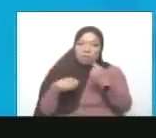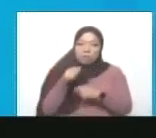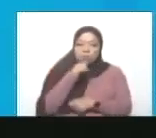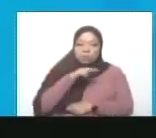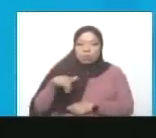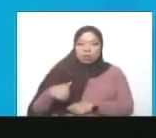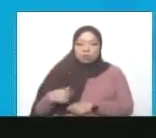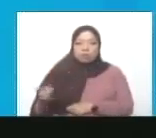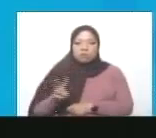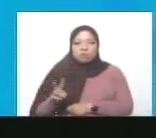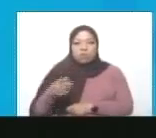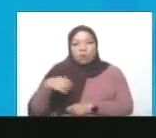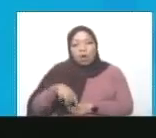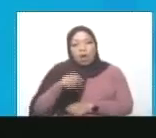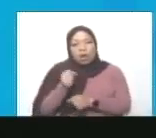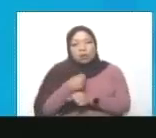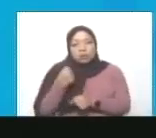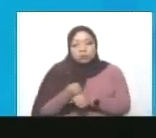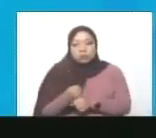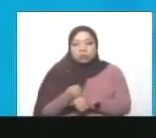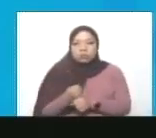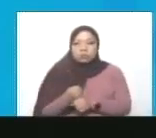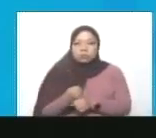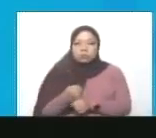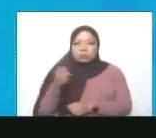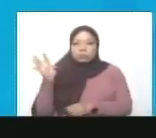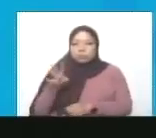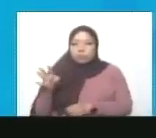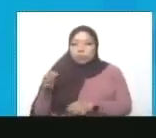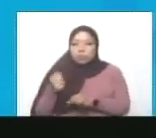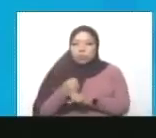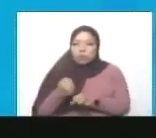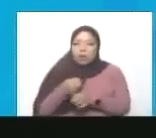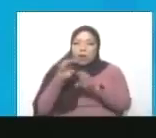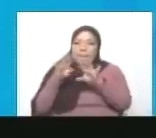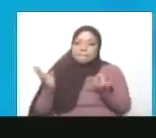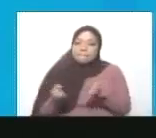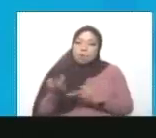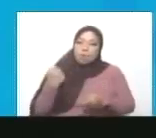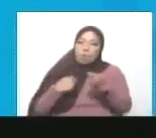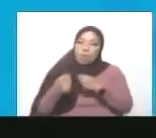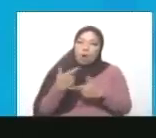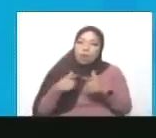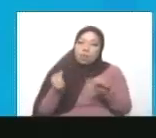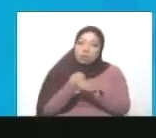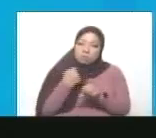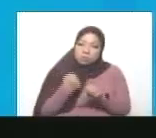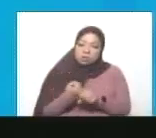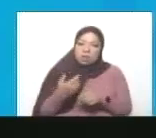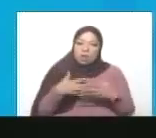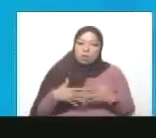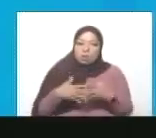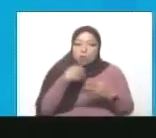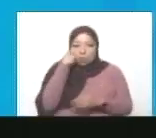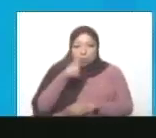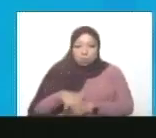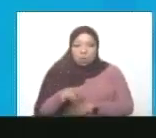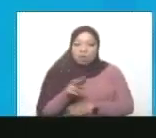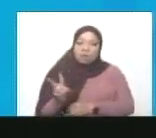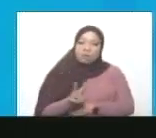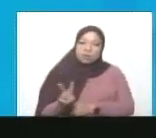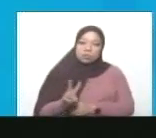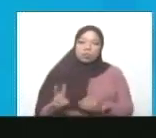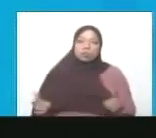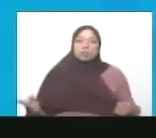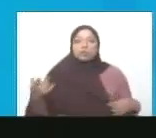nuestro territorio del Esequibo y seguir llevando adelante ante el mundo la defensa legítima soberana de nuestro pueblo de Venezuela por